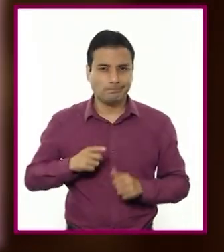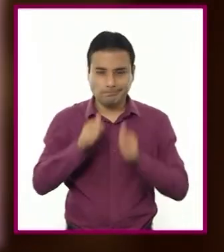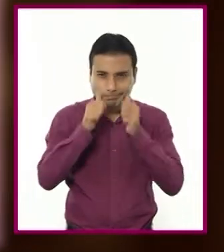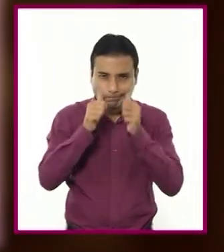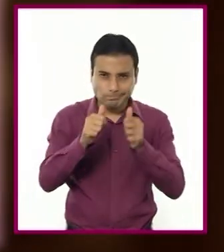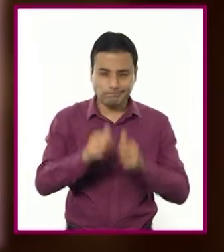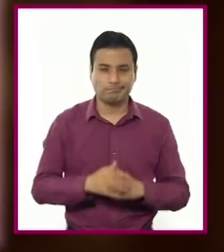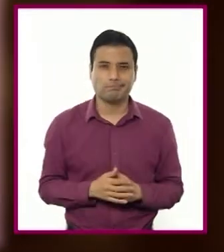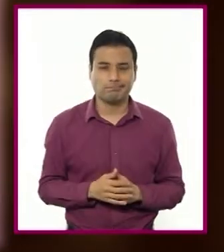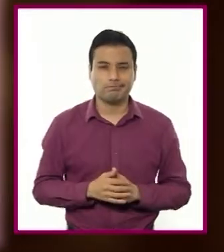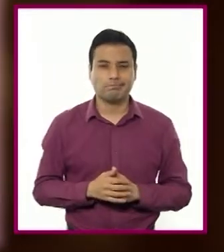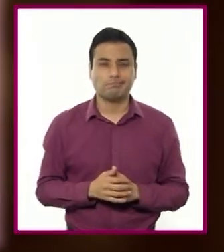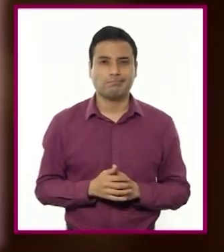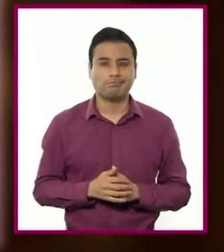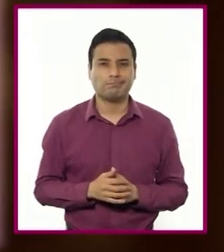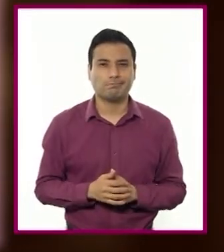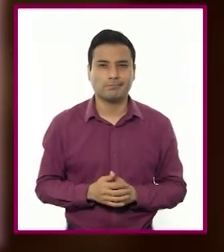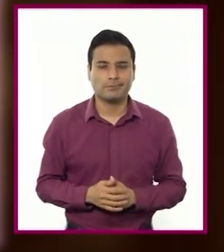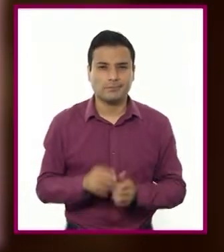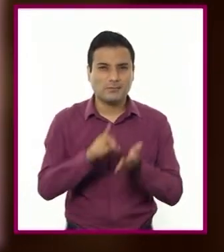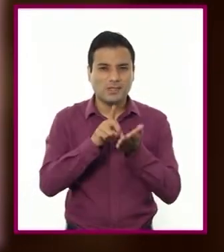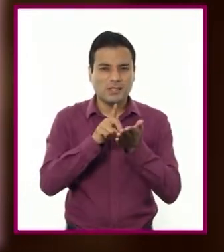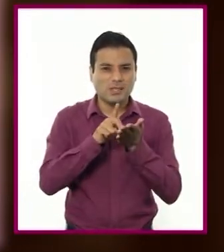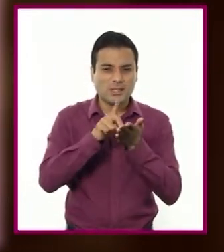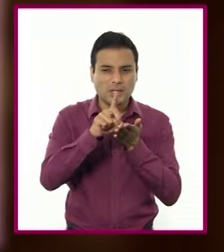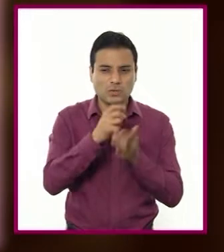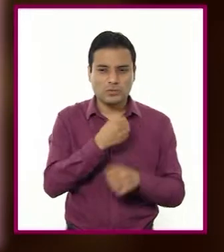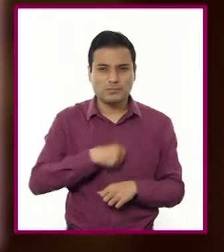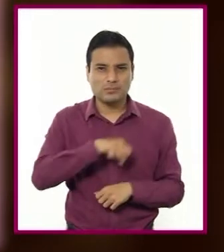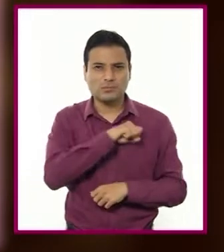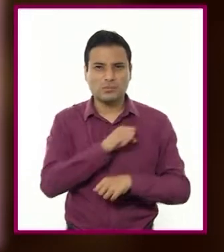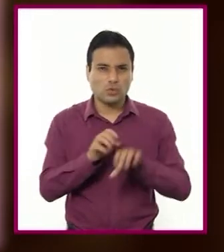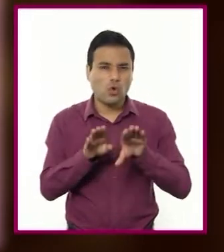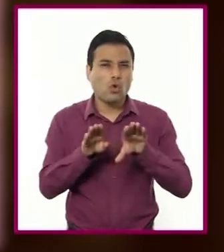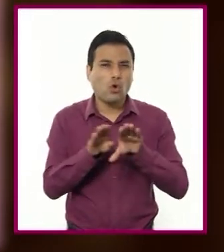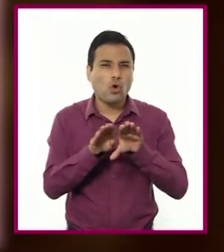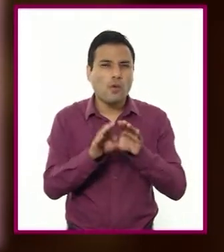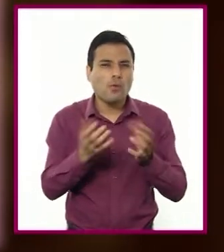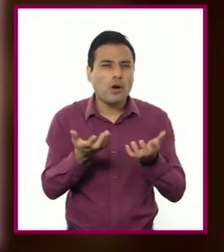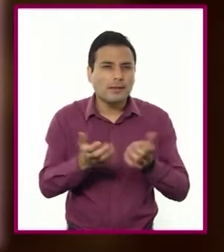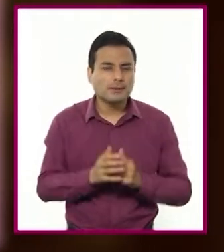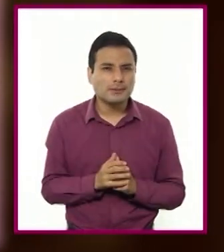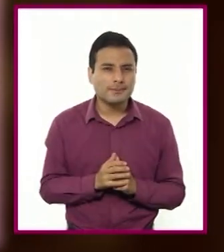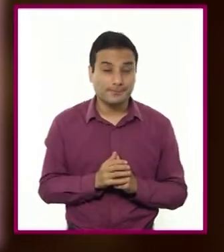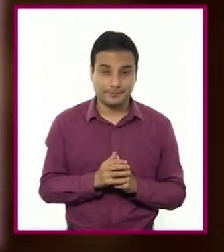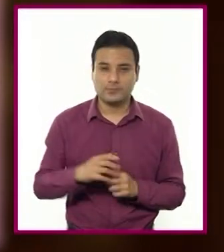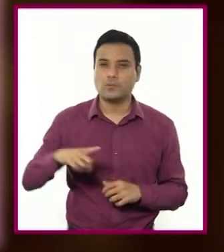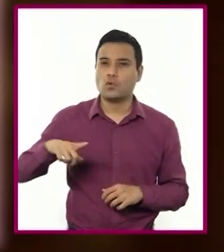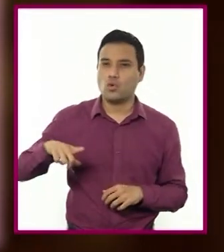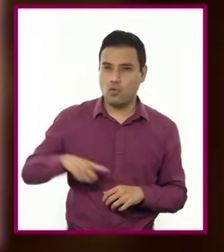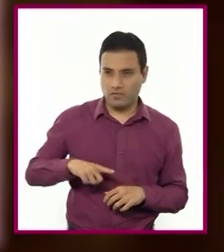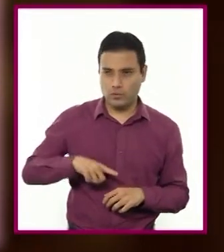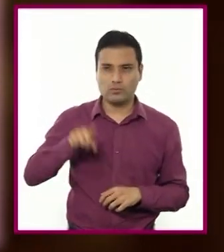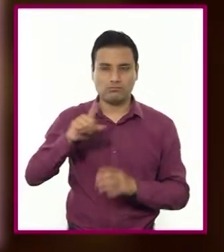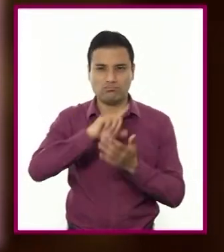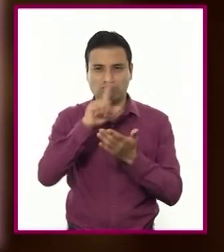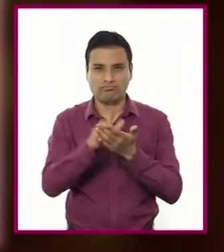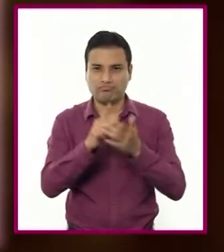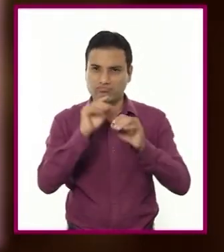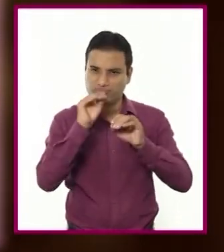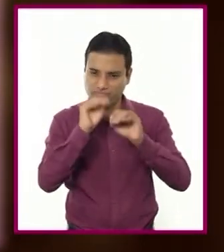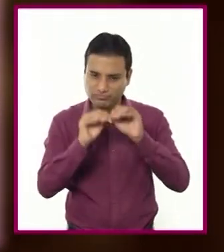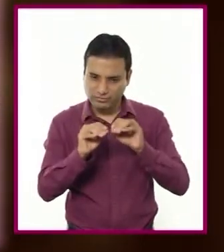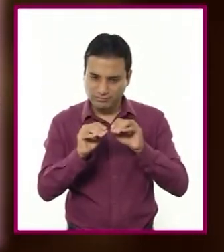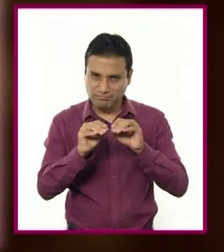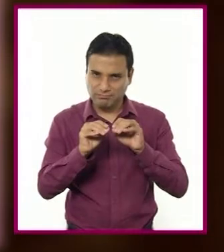Una forma de reconocer el derecho a la salud y las obligaciones que tiene el Estado al respecto es asentándolo en leyes. A través de